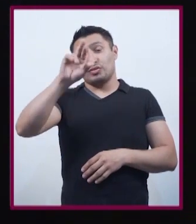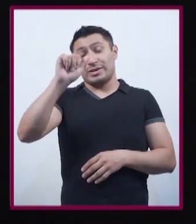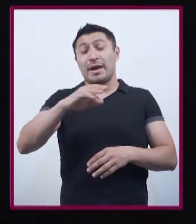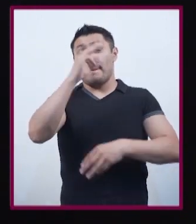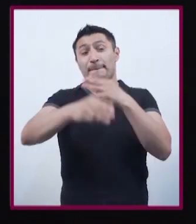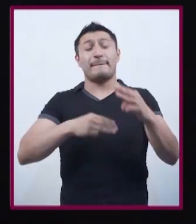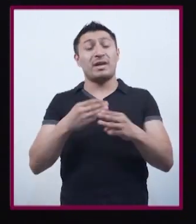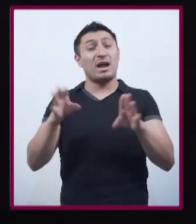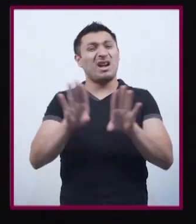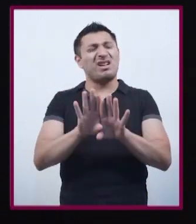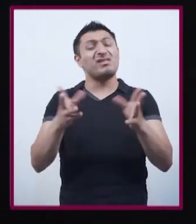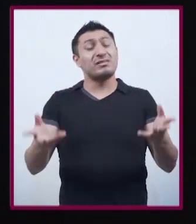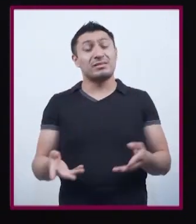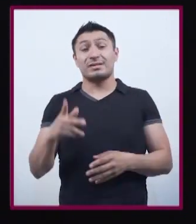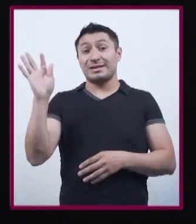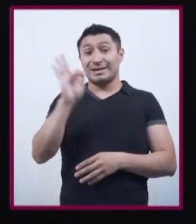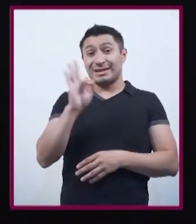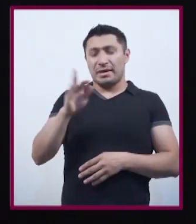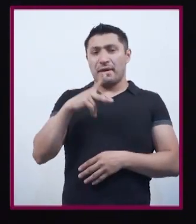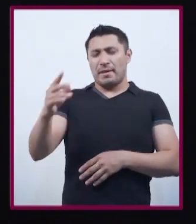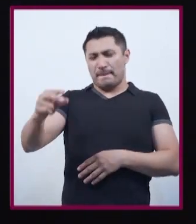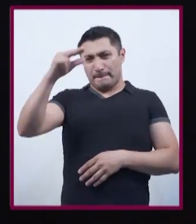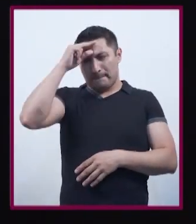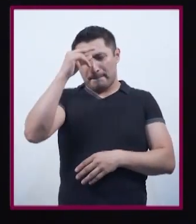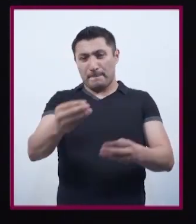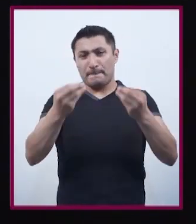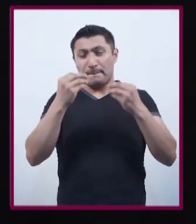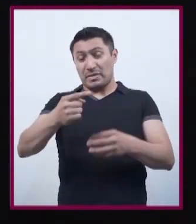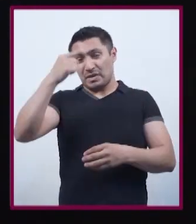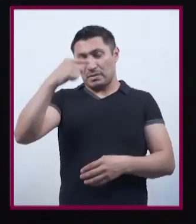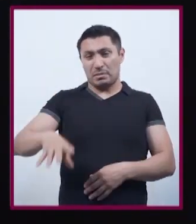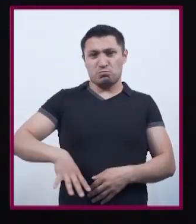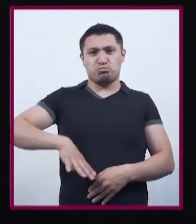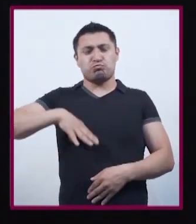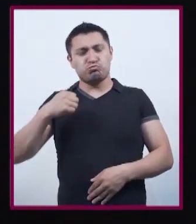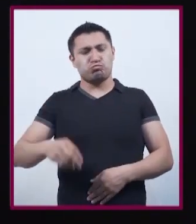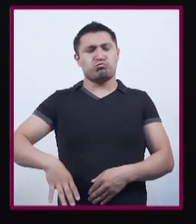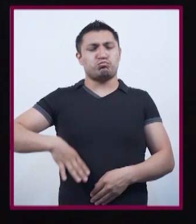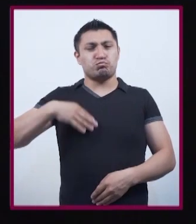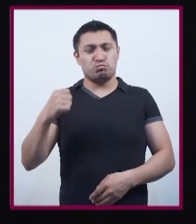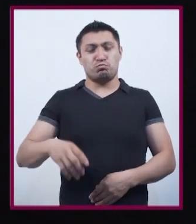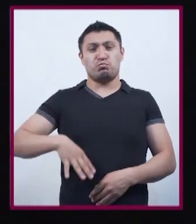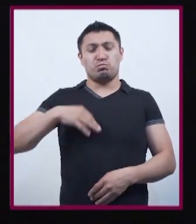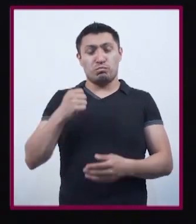educación formal llegó a convertirse en una de las figuras más destacadas de la literatura mundial?